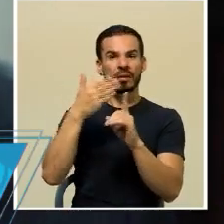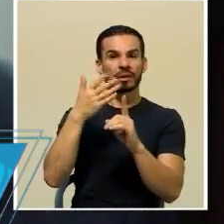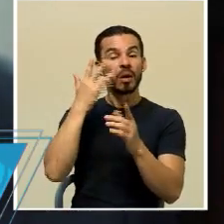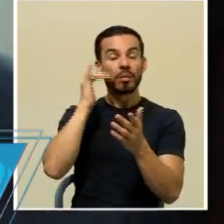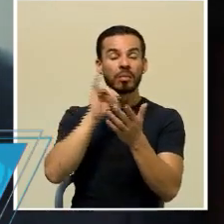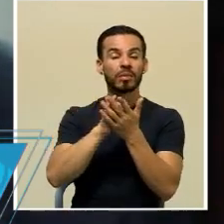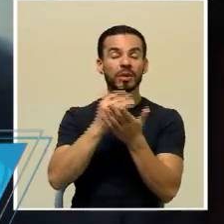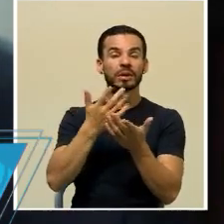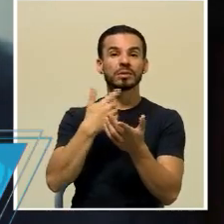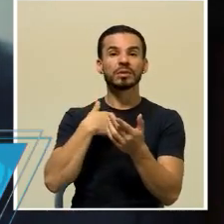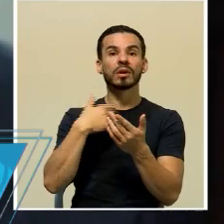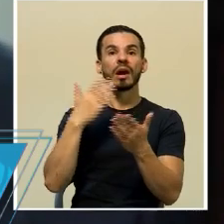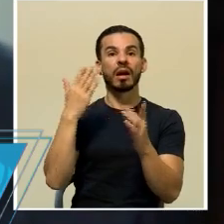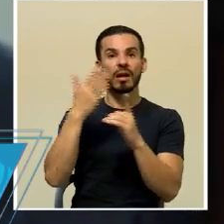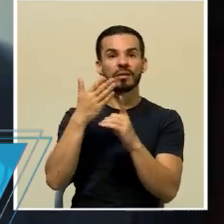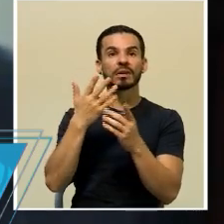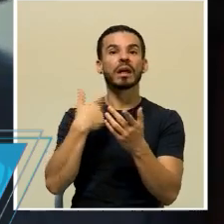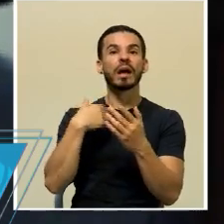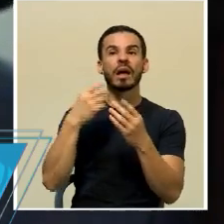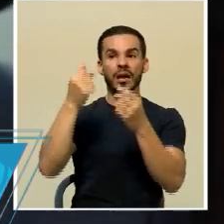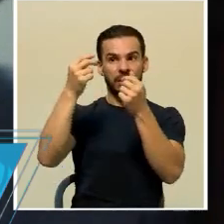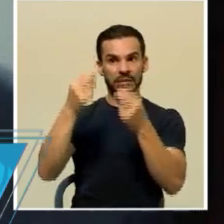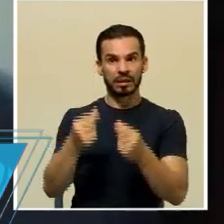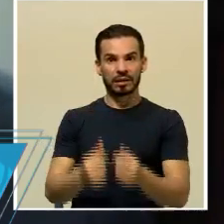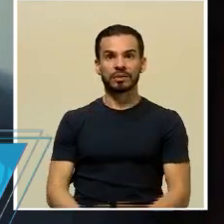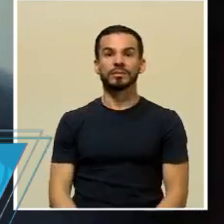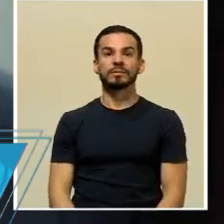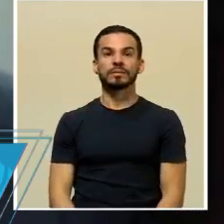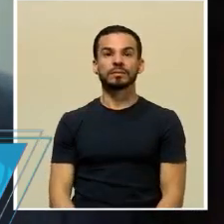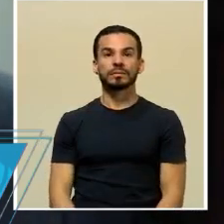afectado y por ende me voy a ver afectado a nivel salarial.